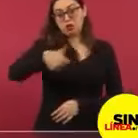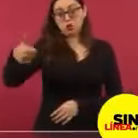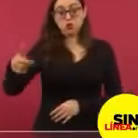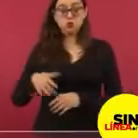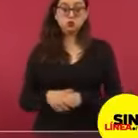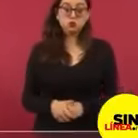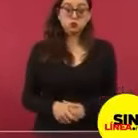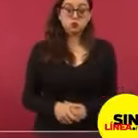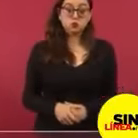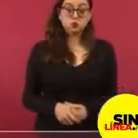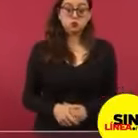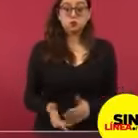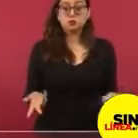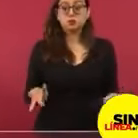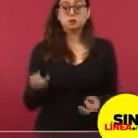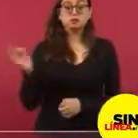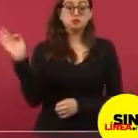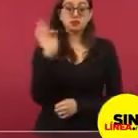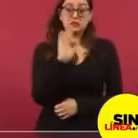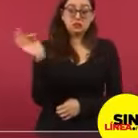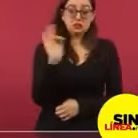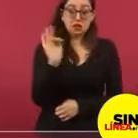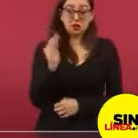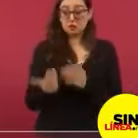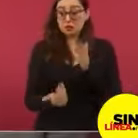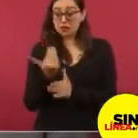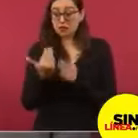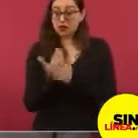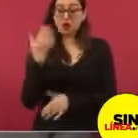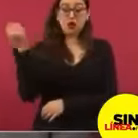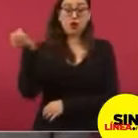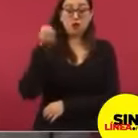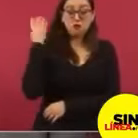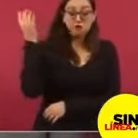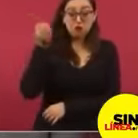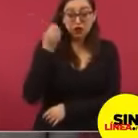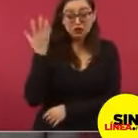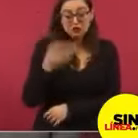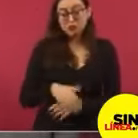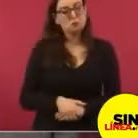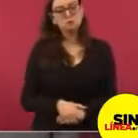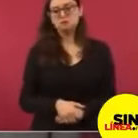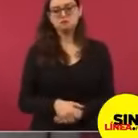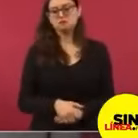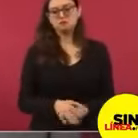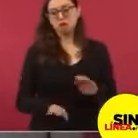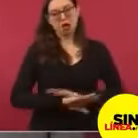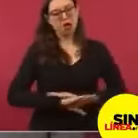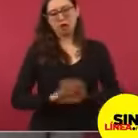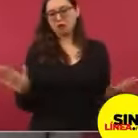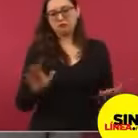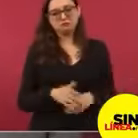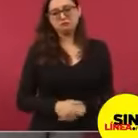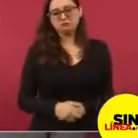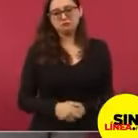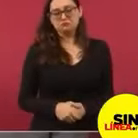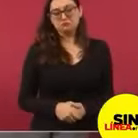haber tantas conferencias, pero van a haber otras cosas mejores.